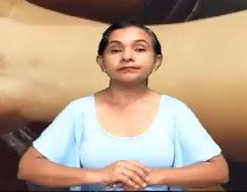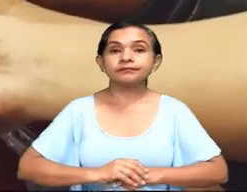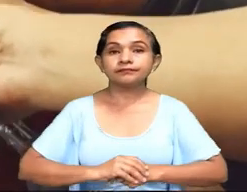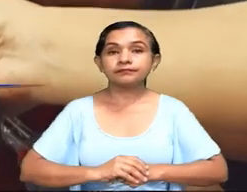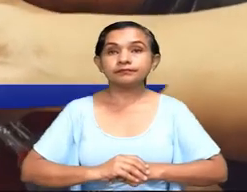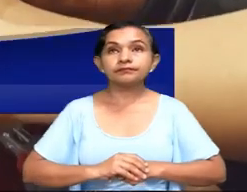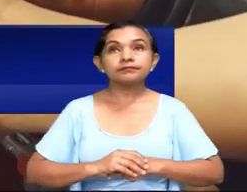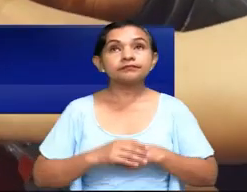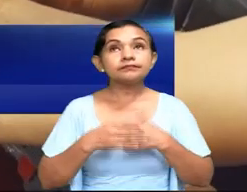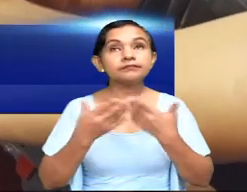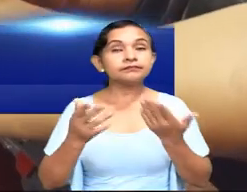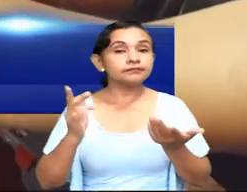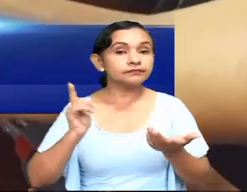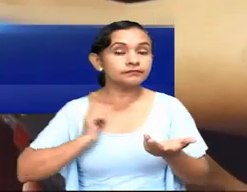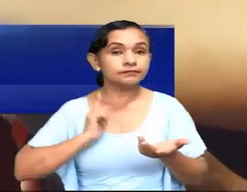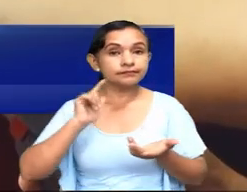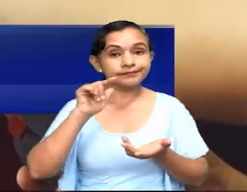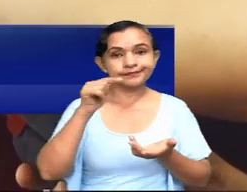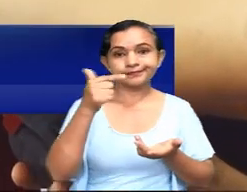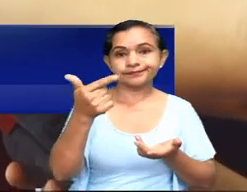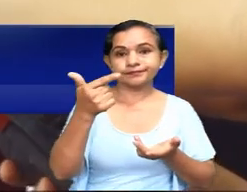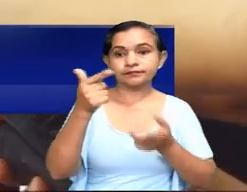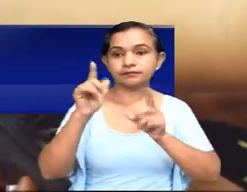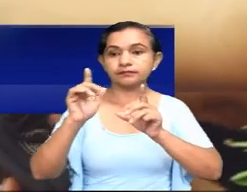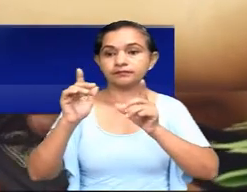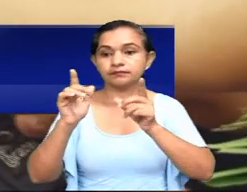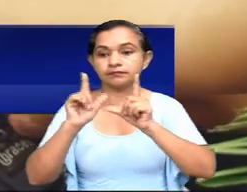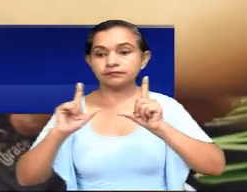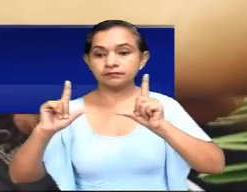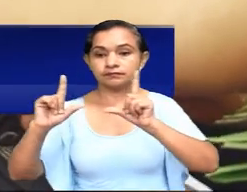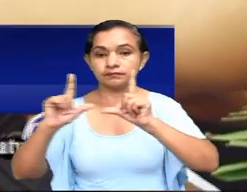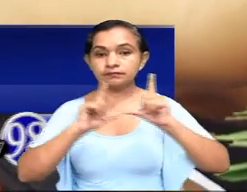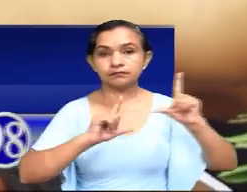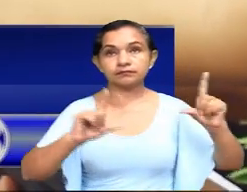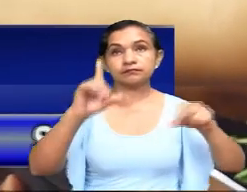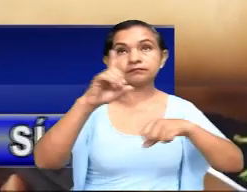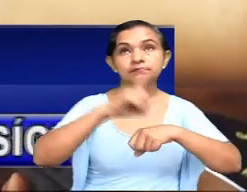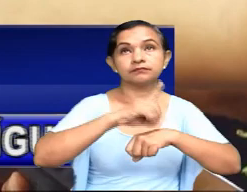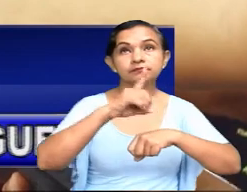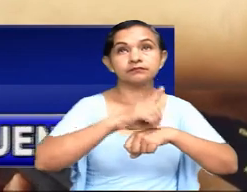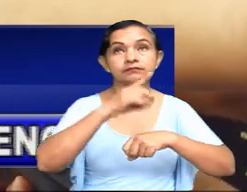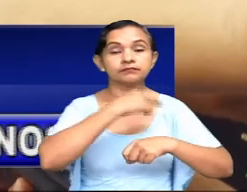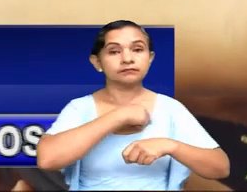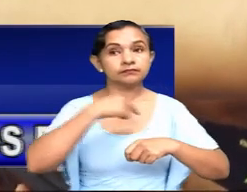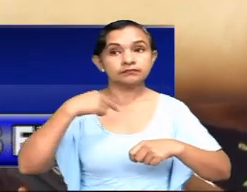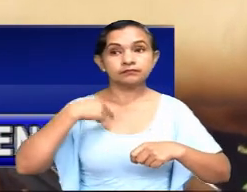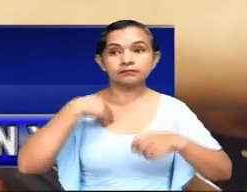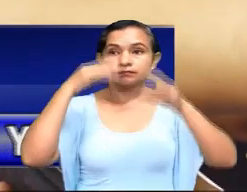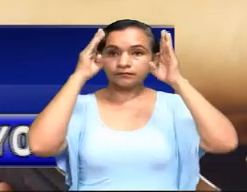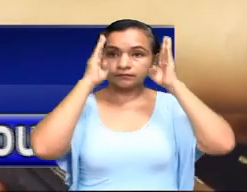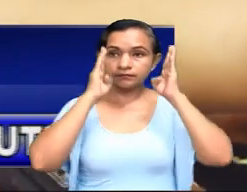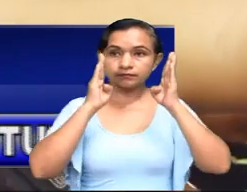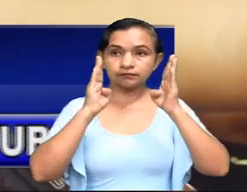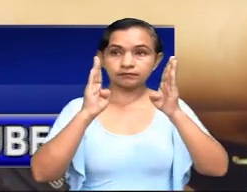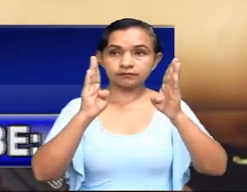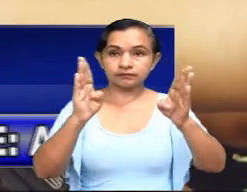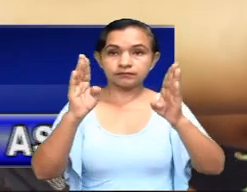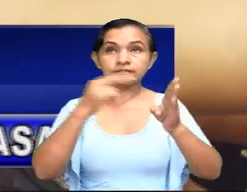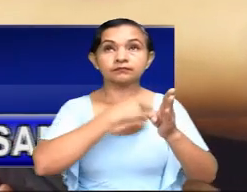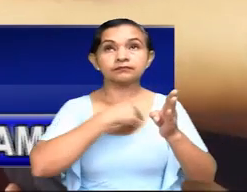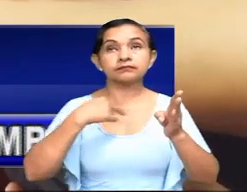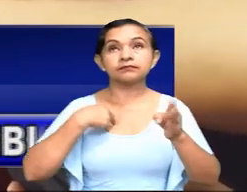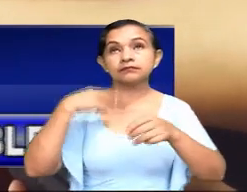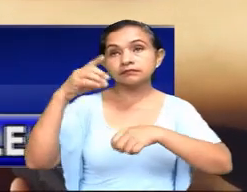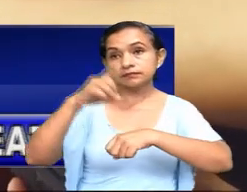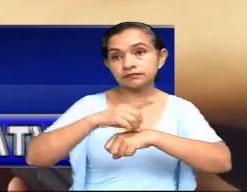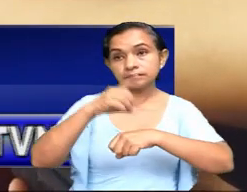la cual consta de 7 consultorios en la cual vamos a brindar atención tanto con